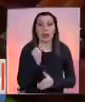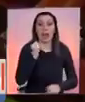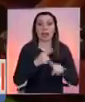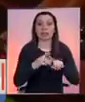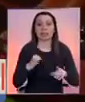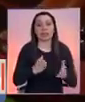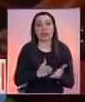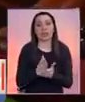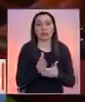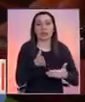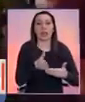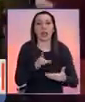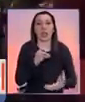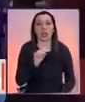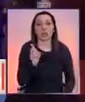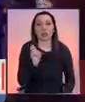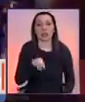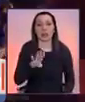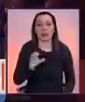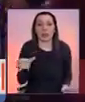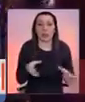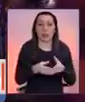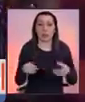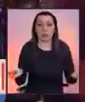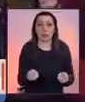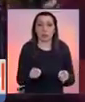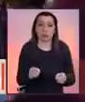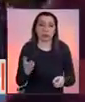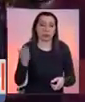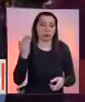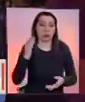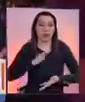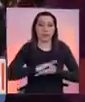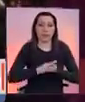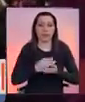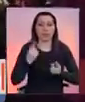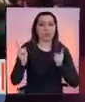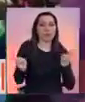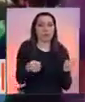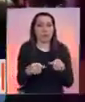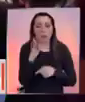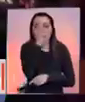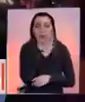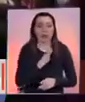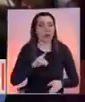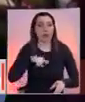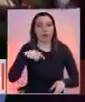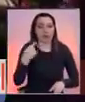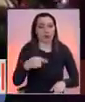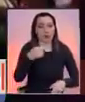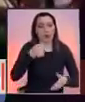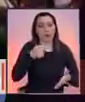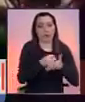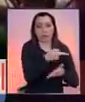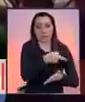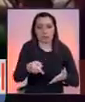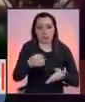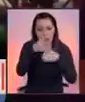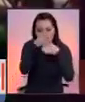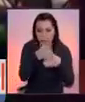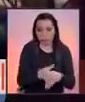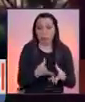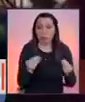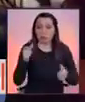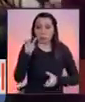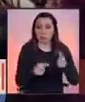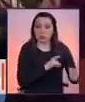Esquina do Samba, una agrupación musical que desde ese entonces hace fiestas con música brasileña todos los fines de semana, a las cuales van muchos